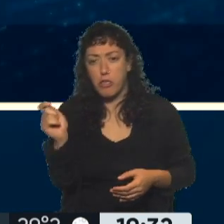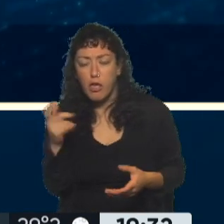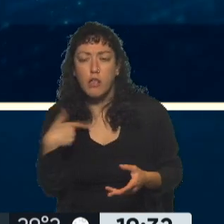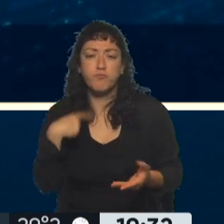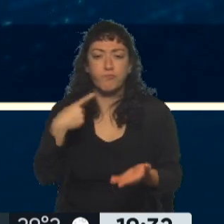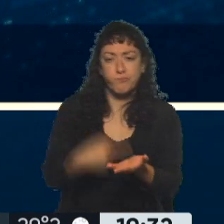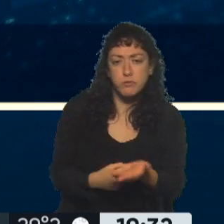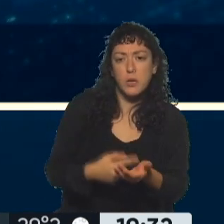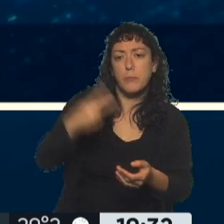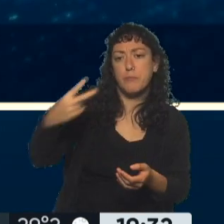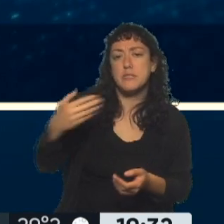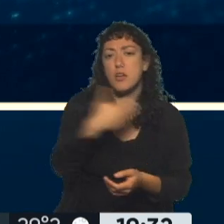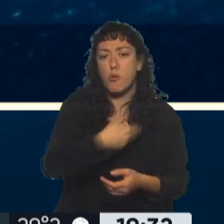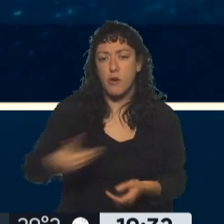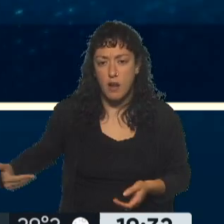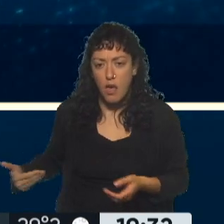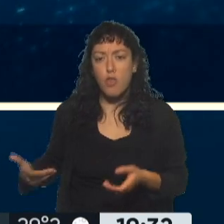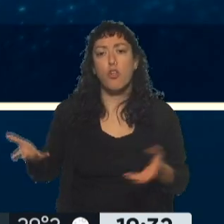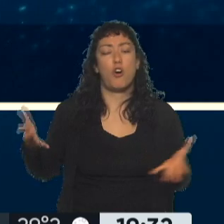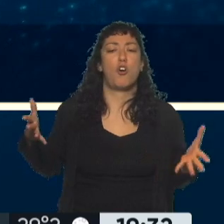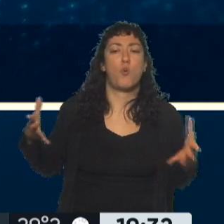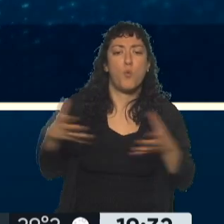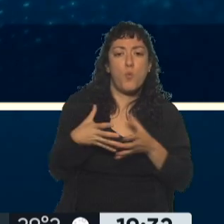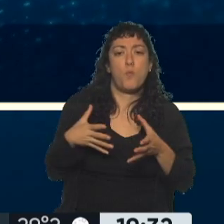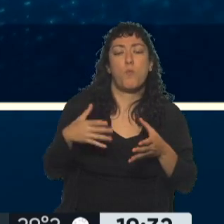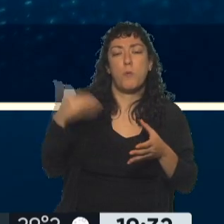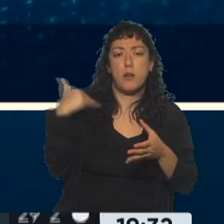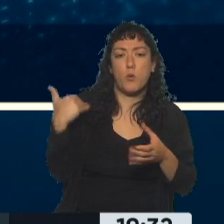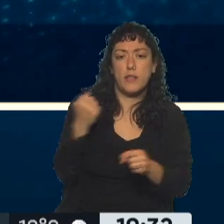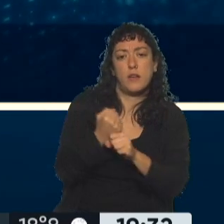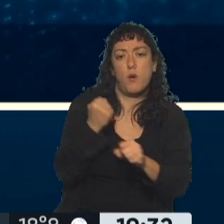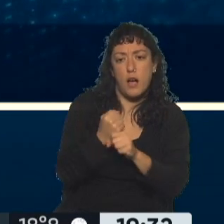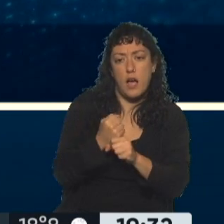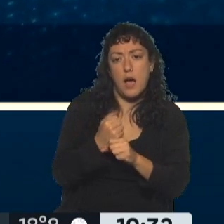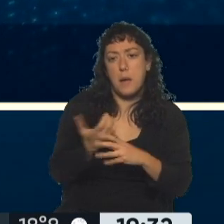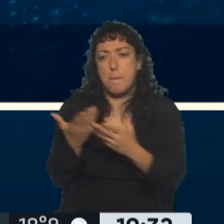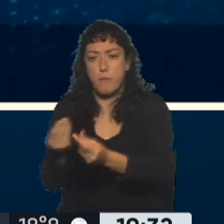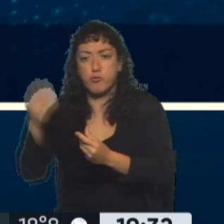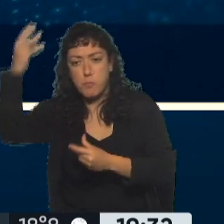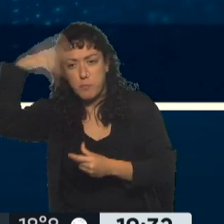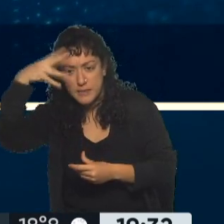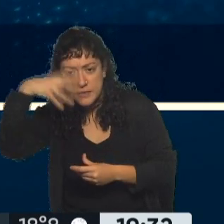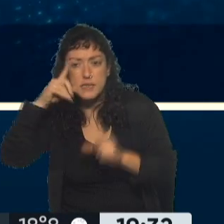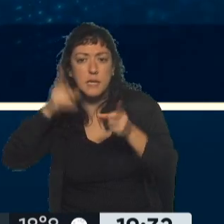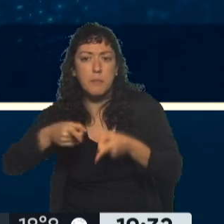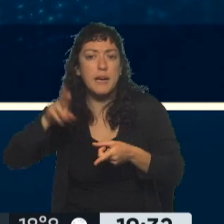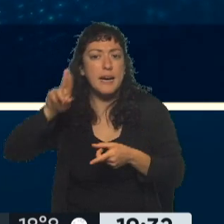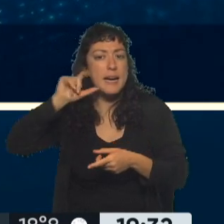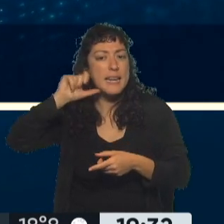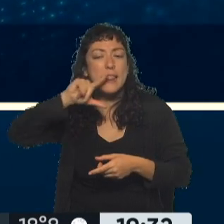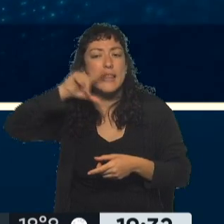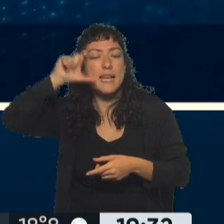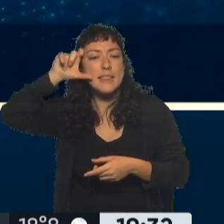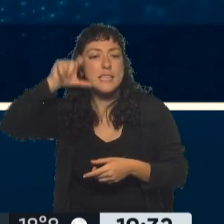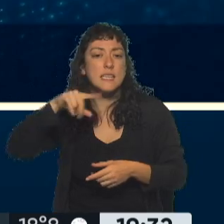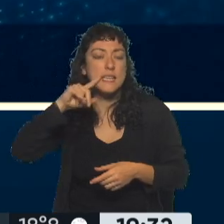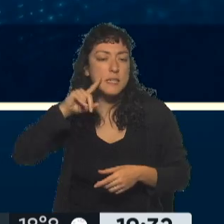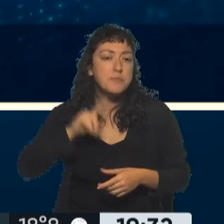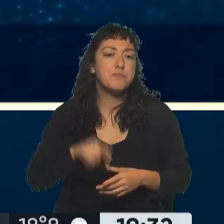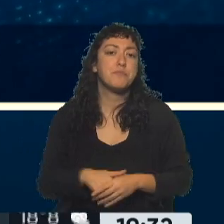desde el vicegobernador, de quienes trabajamos con María Eugenia, hoy acompañamos a Patricia y a Néstor Piletti, porque la verdad que consideramos